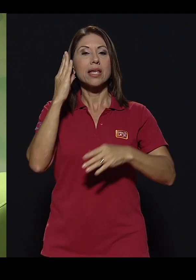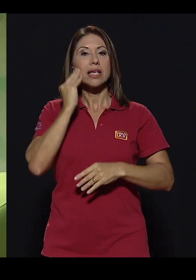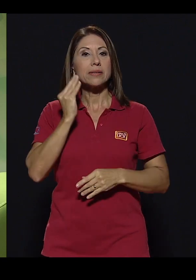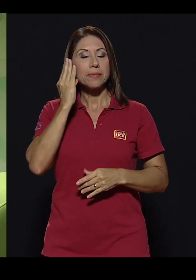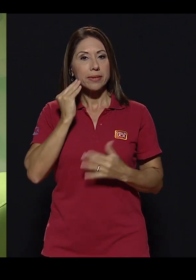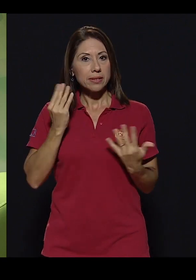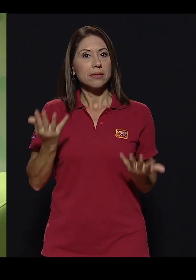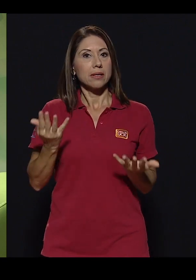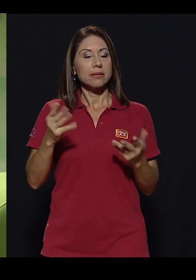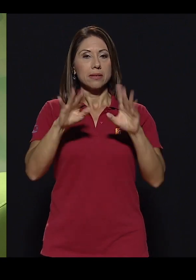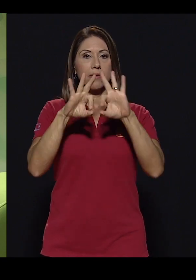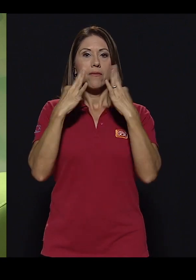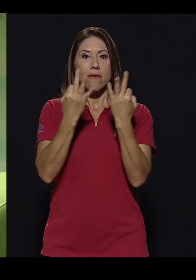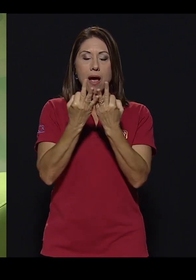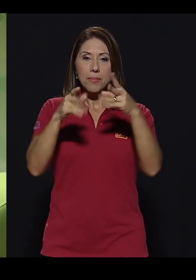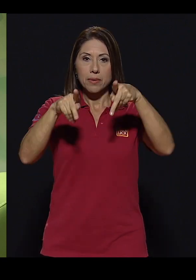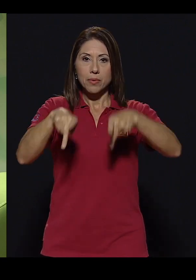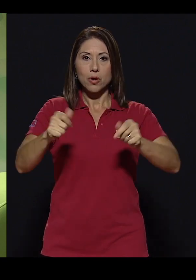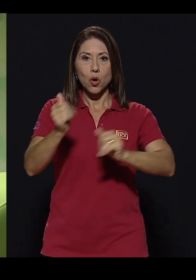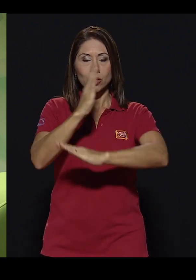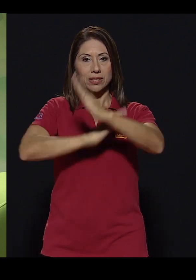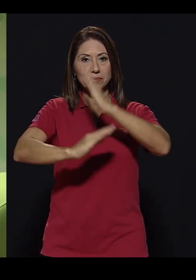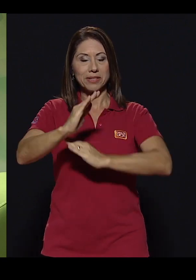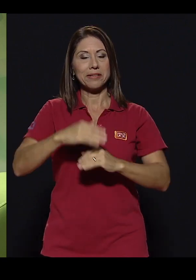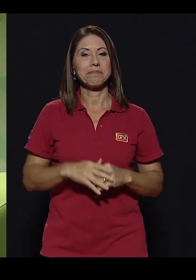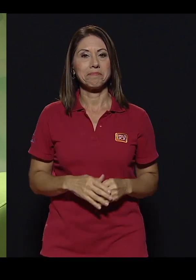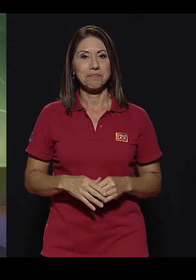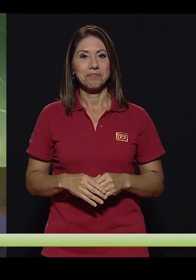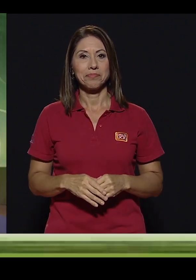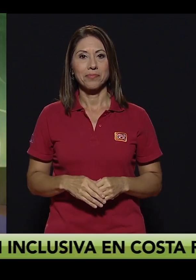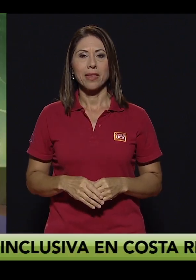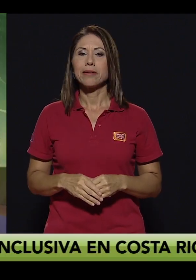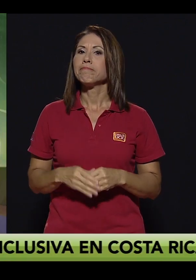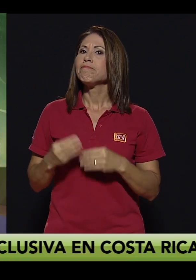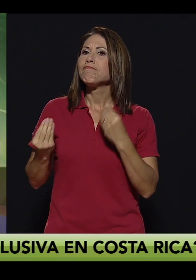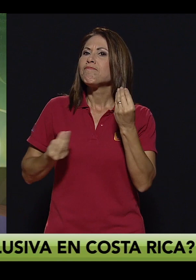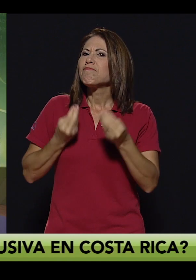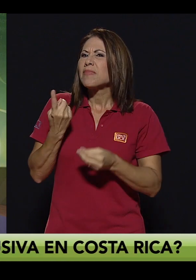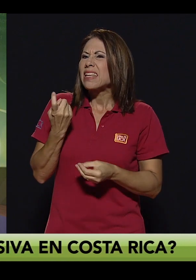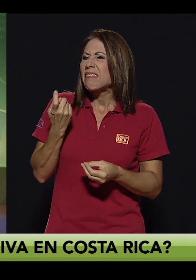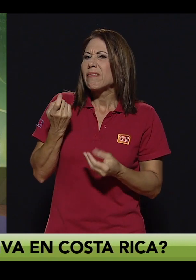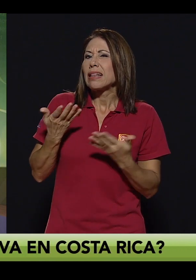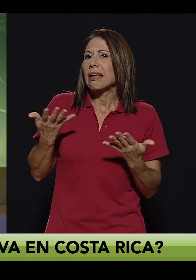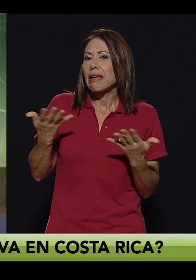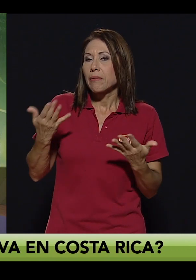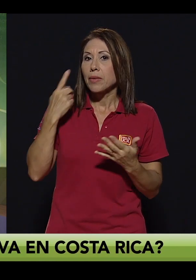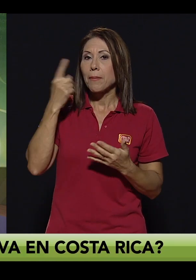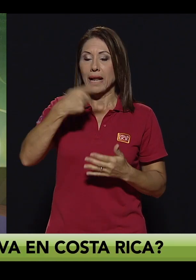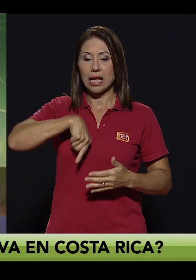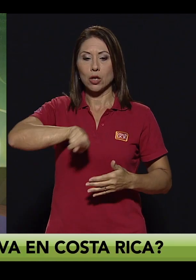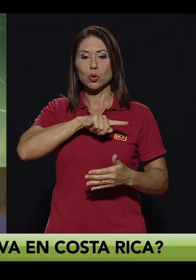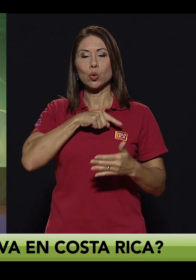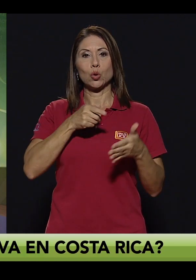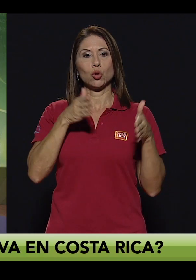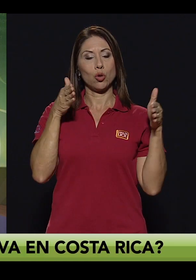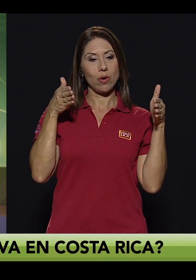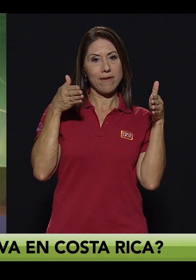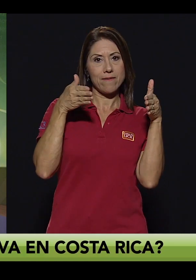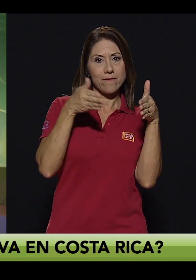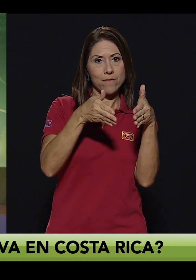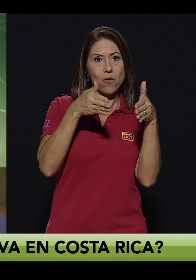las experiencias de las familias de personas con discapacidad que ha hecho falta para que pasemos de un enfoque